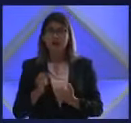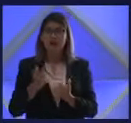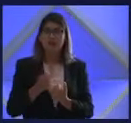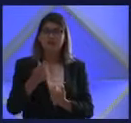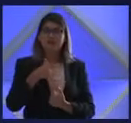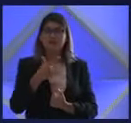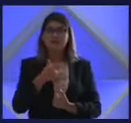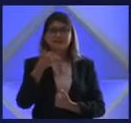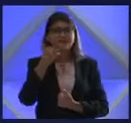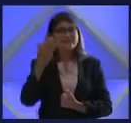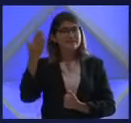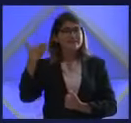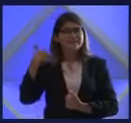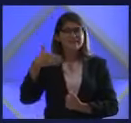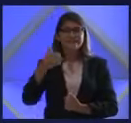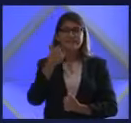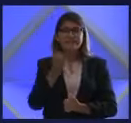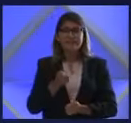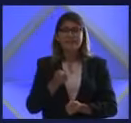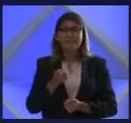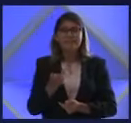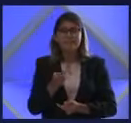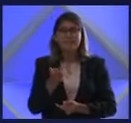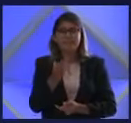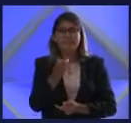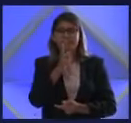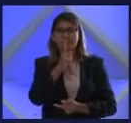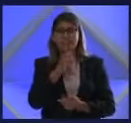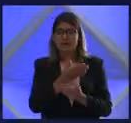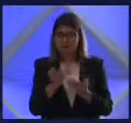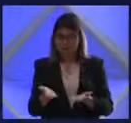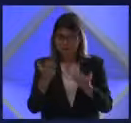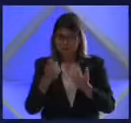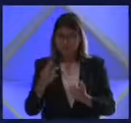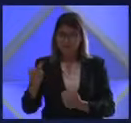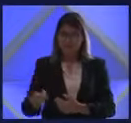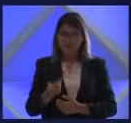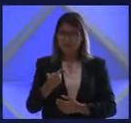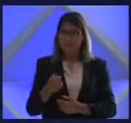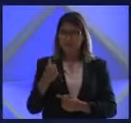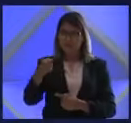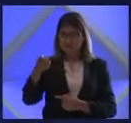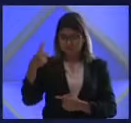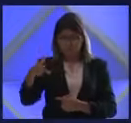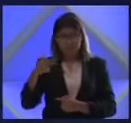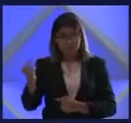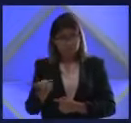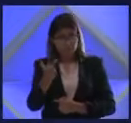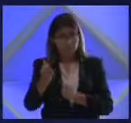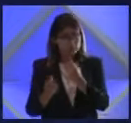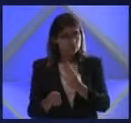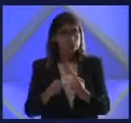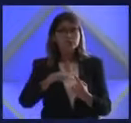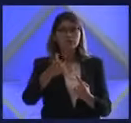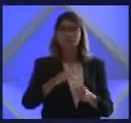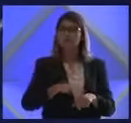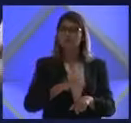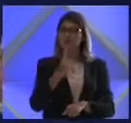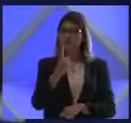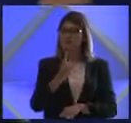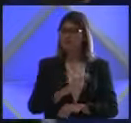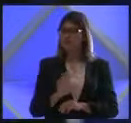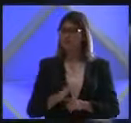preguntar y no lo han hecho ahí por favor vamos a tener espacio de esa pregunta y una más si el señor